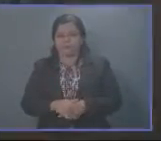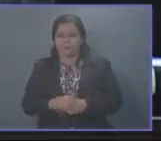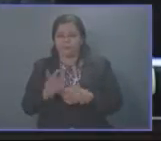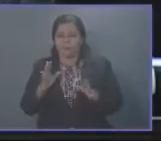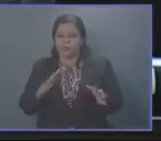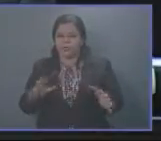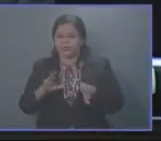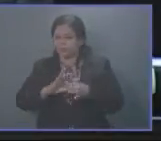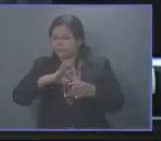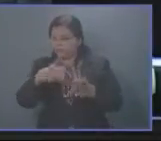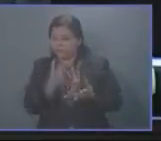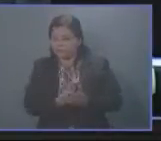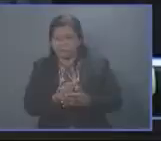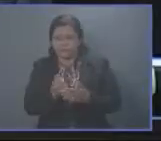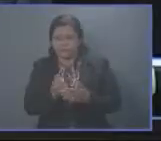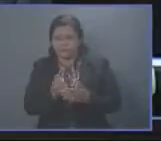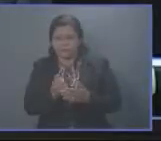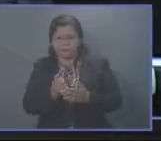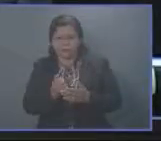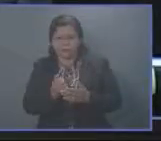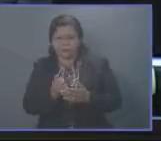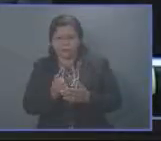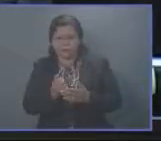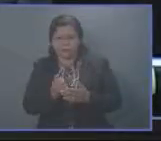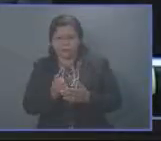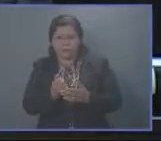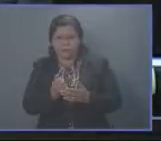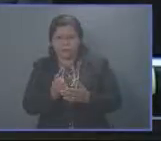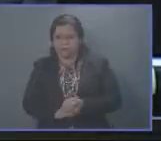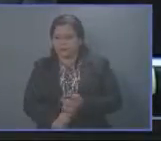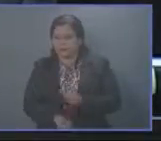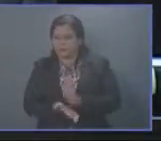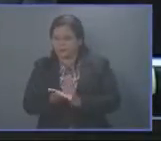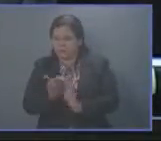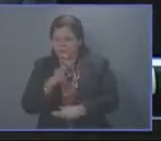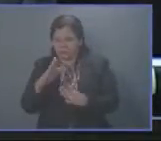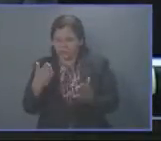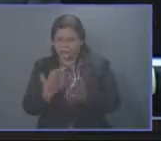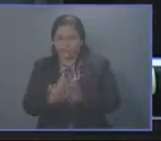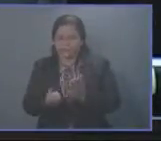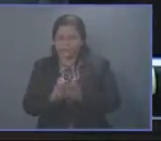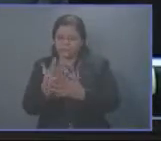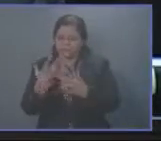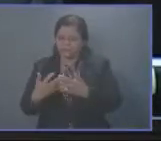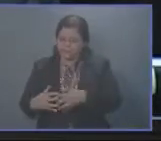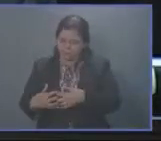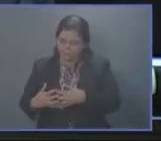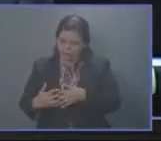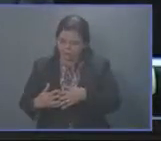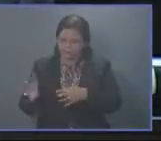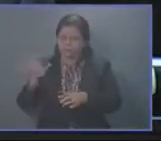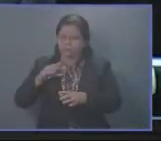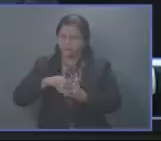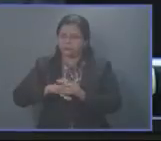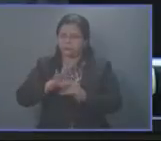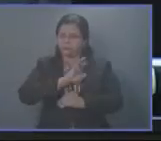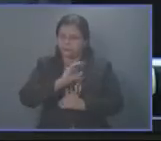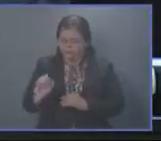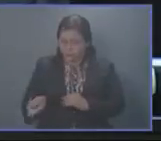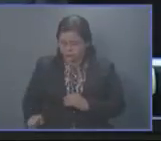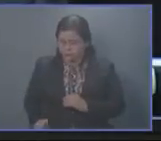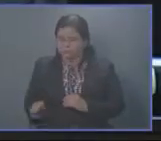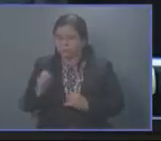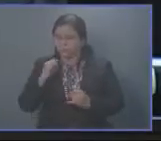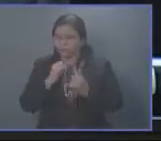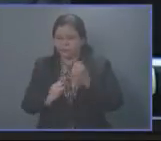resurgido y se ha proliferado el desarrollo de nuevos empresarios en el interior del país. Y